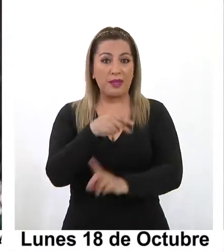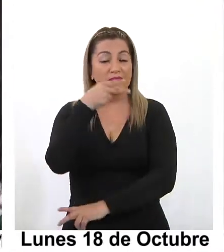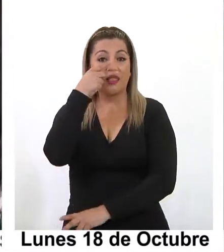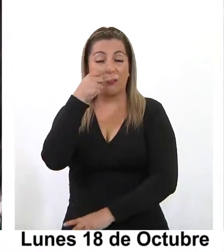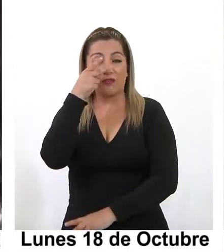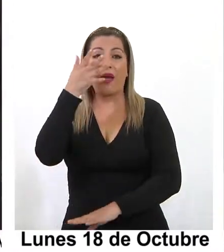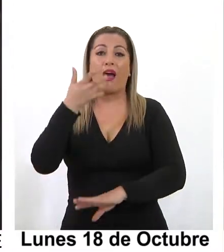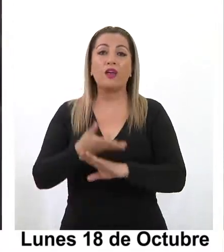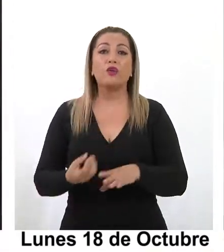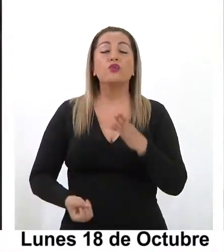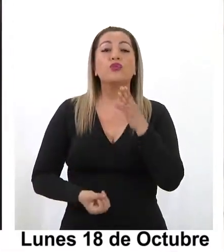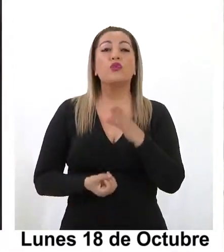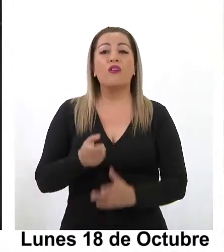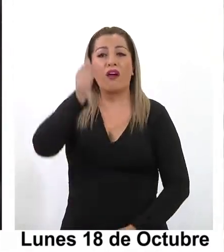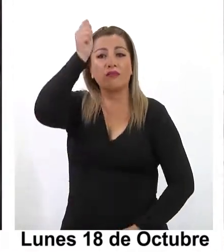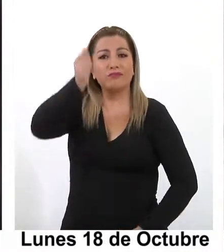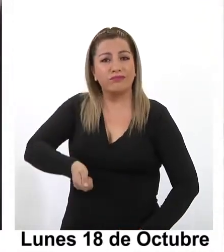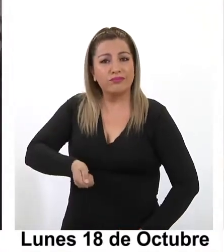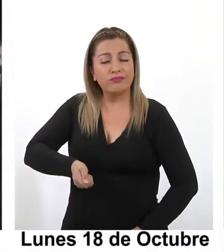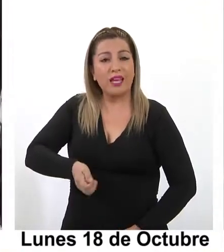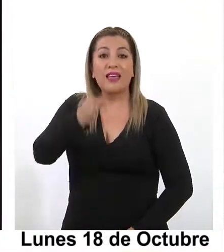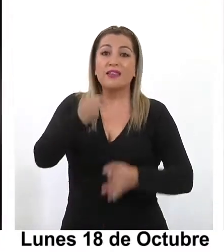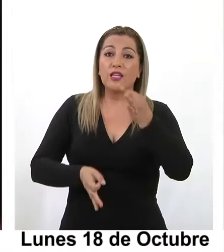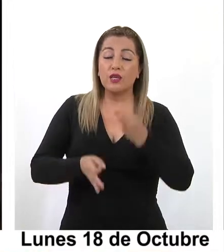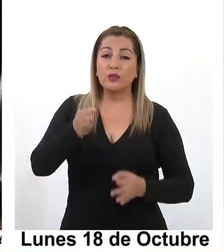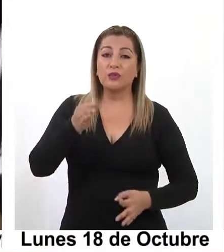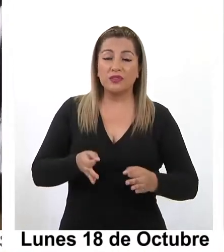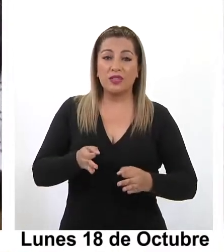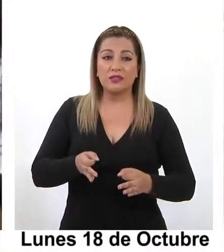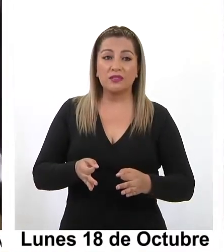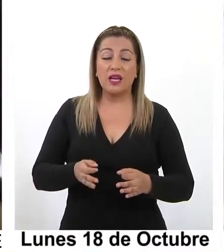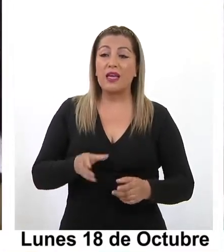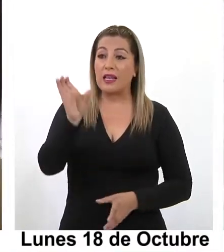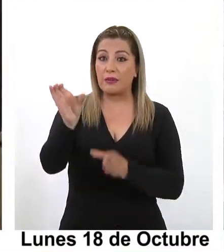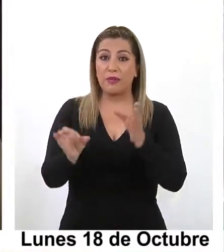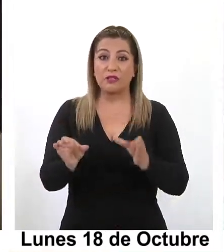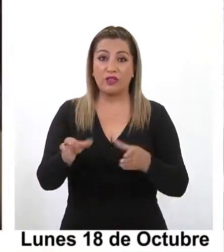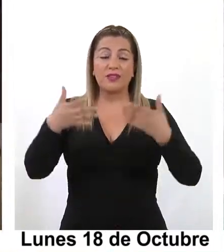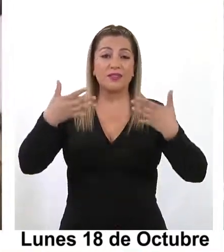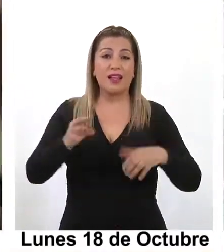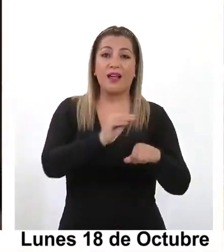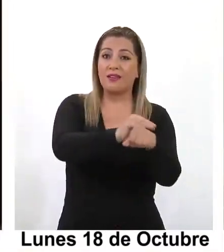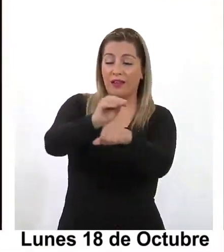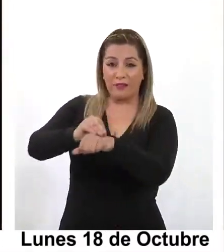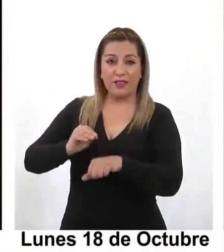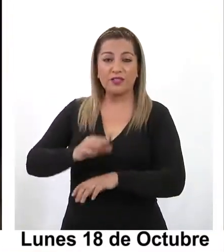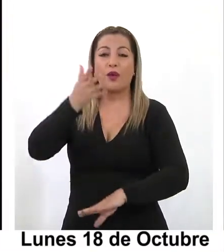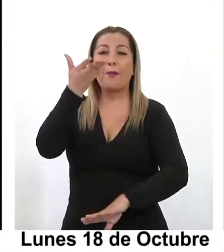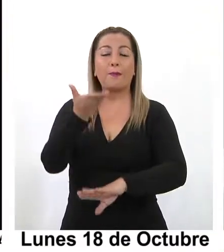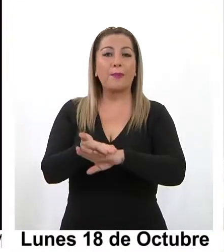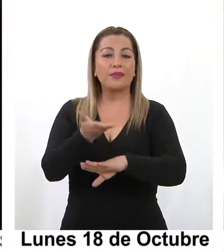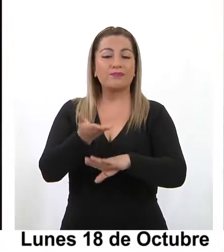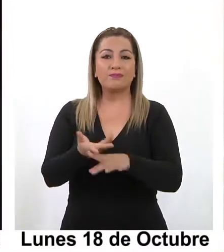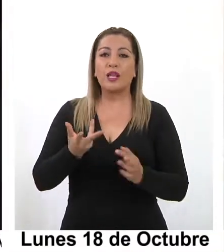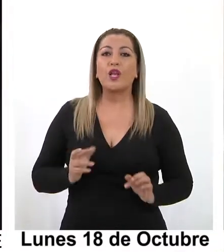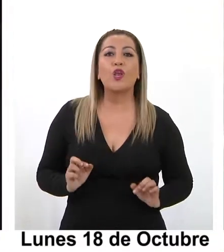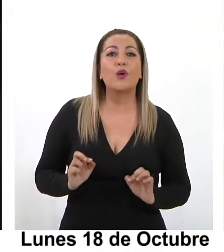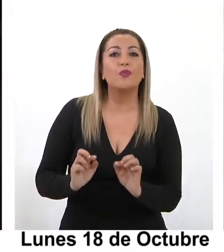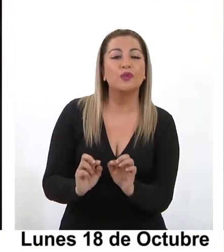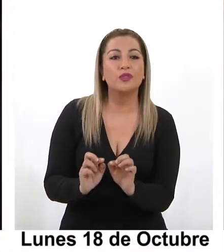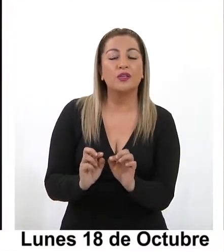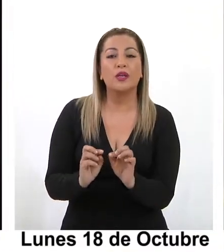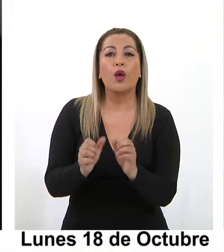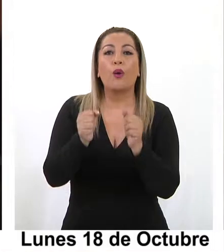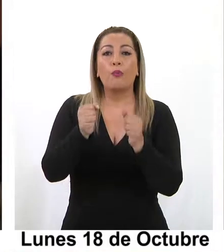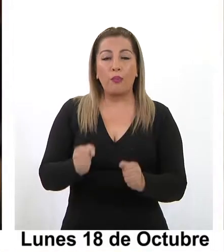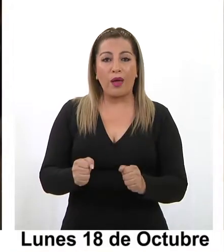noviembre hay una nueva audiencia de revisión de medidas cautelares y los querellantes ya anunciaron que exigirán la posibilidad de reponer